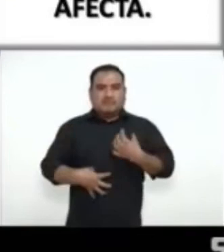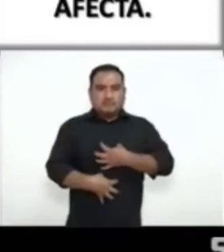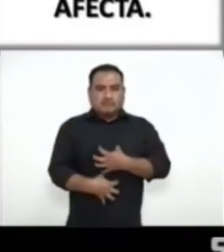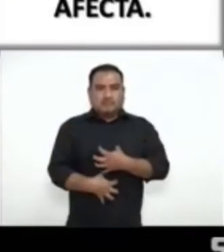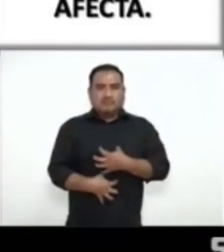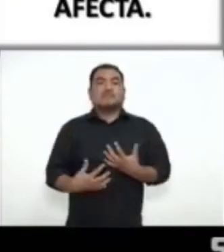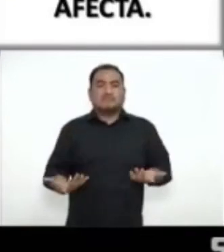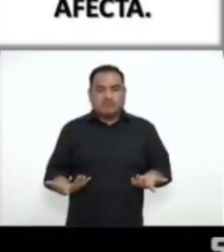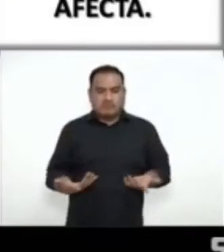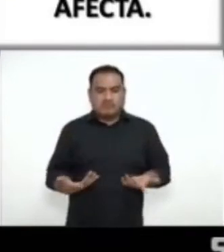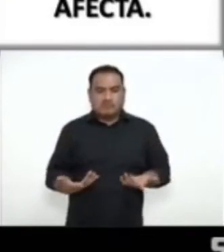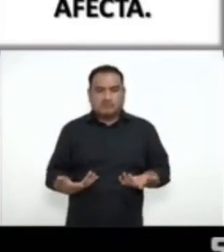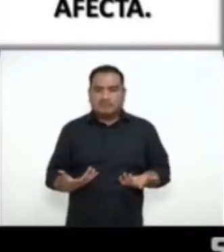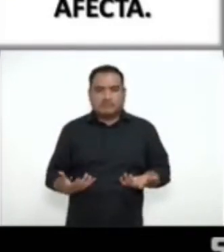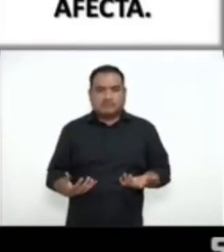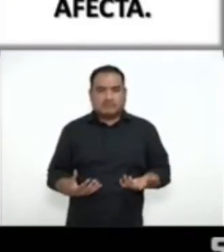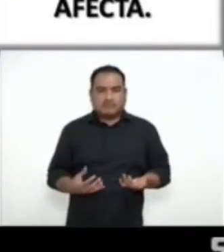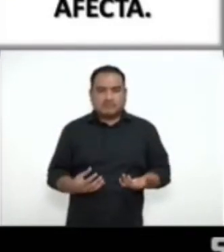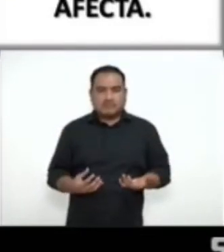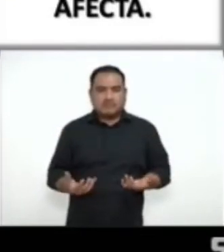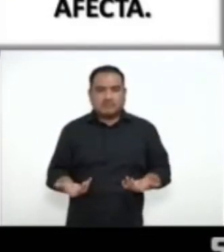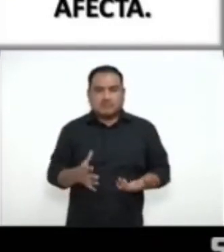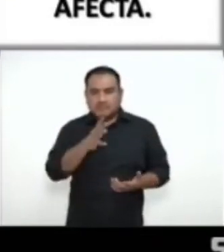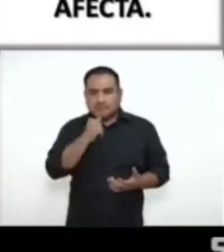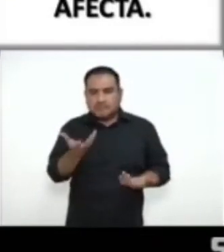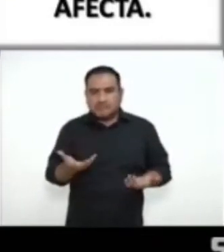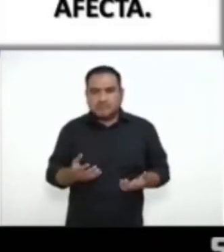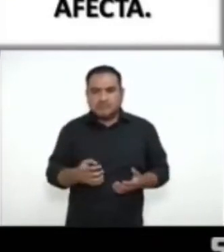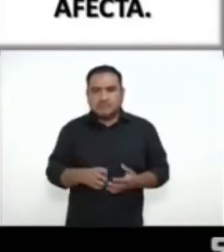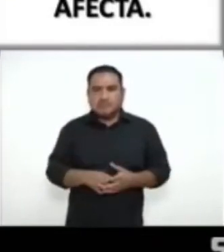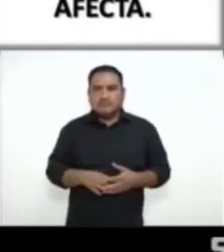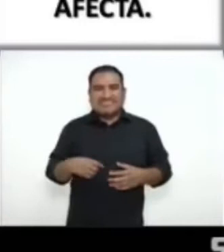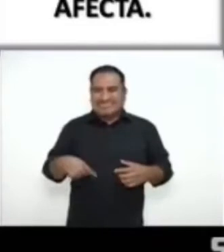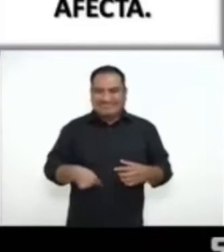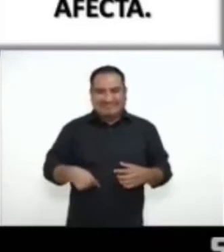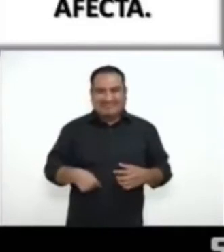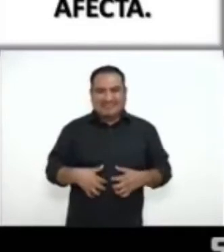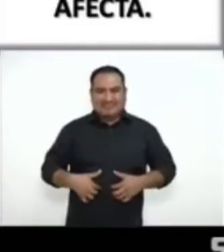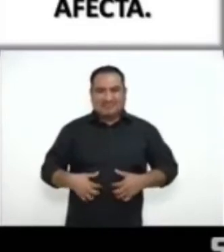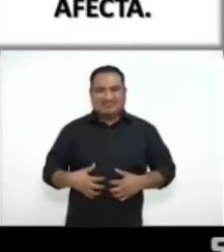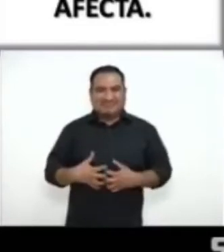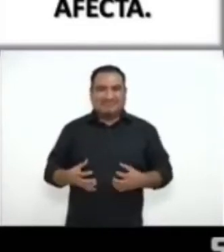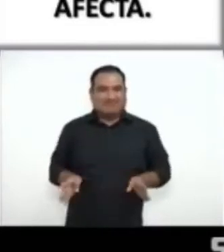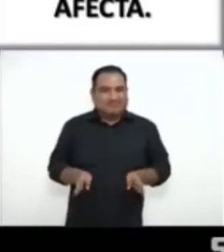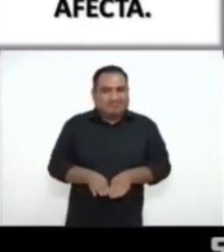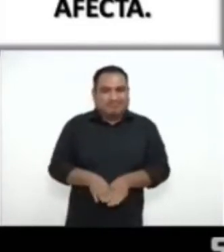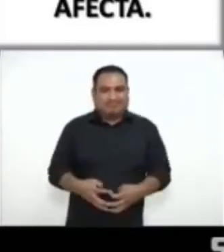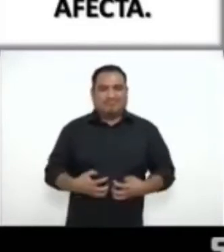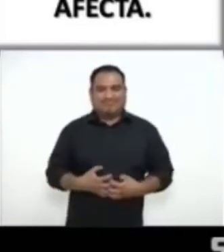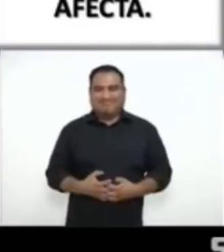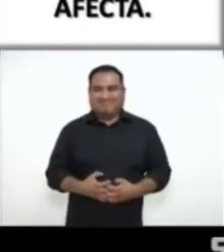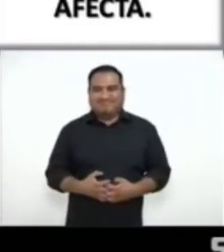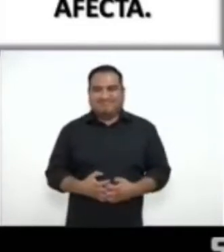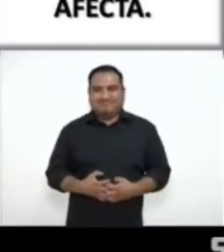se aprieta, no me cabe nada. No, decimos, tengo el estómago cerrado. Claro, porque